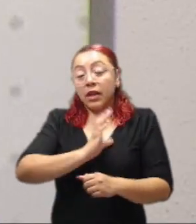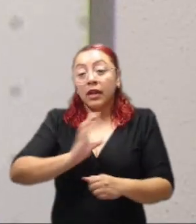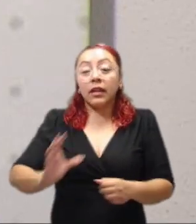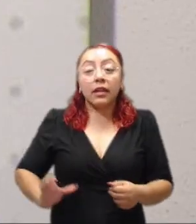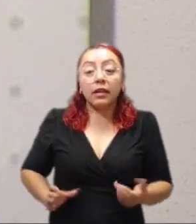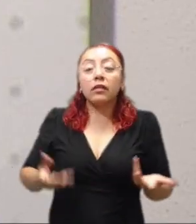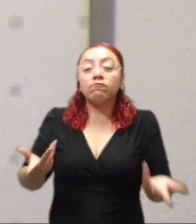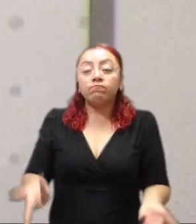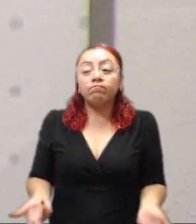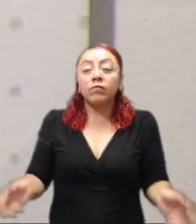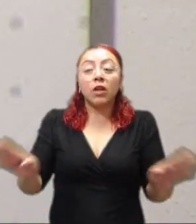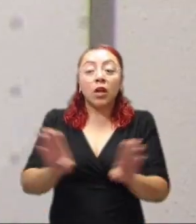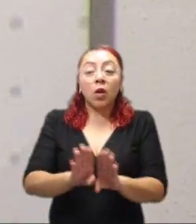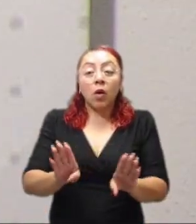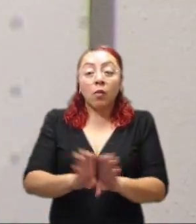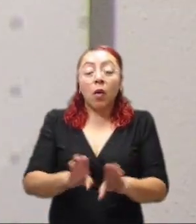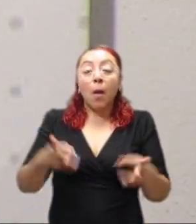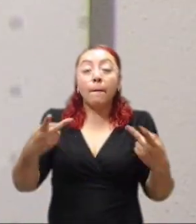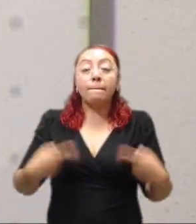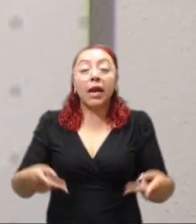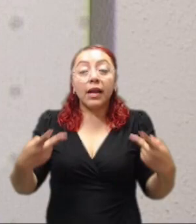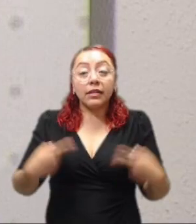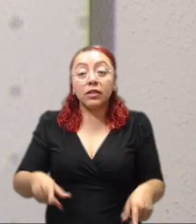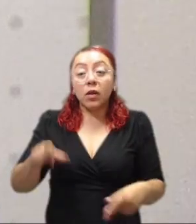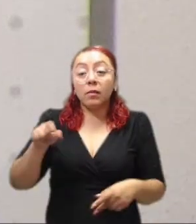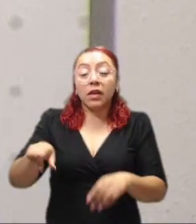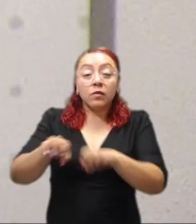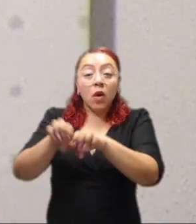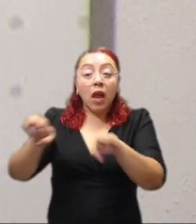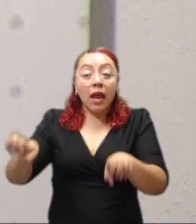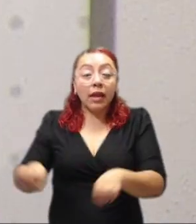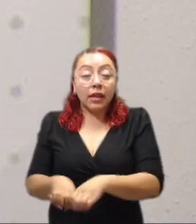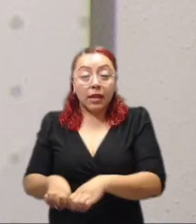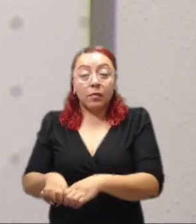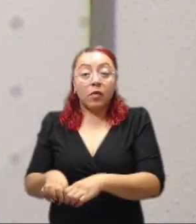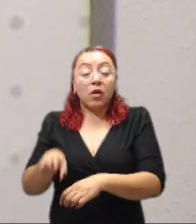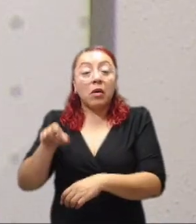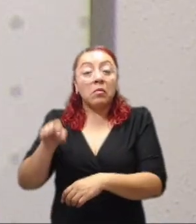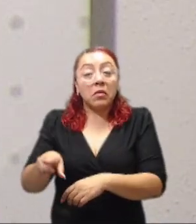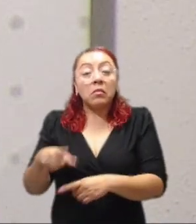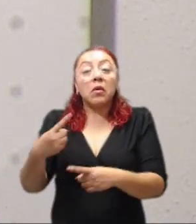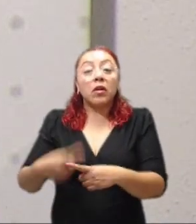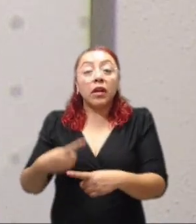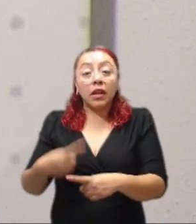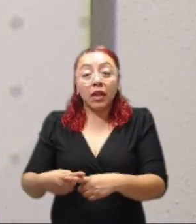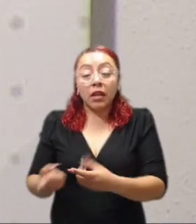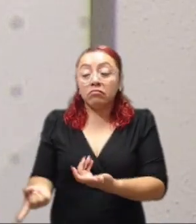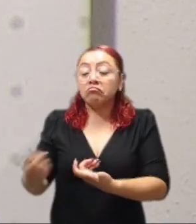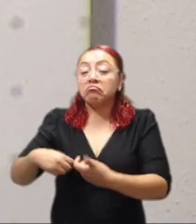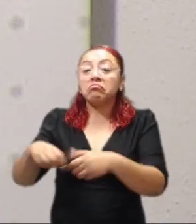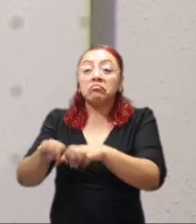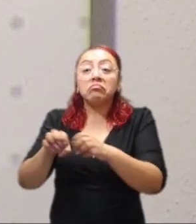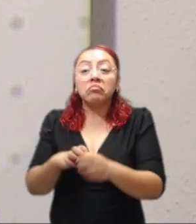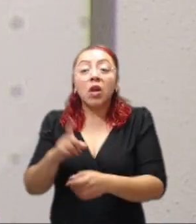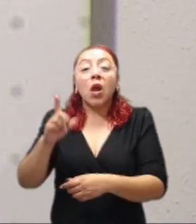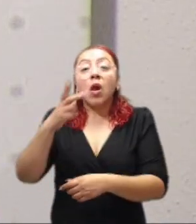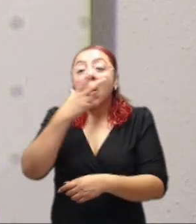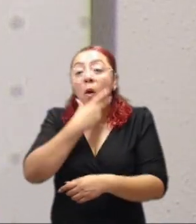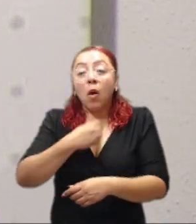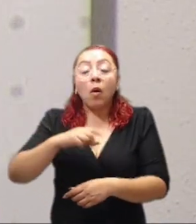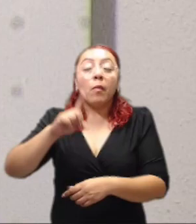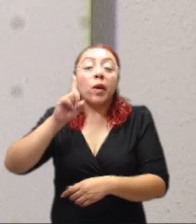las personas que desde la planilla se están involucrando que sean jóvenes mujercitas y hombres